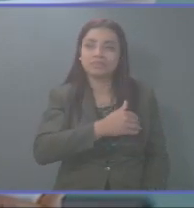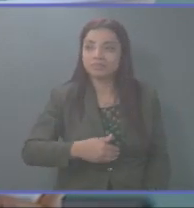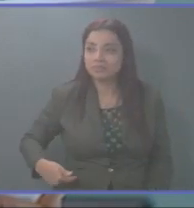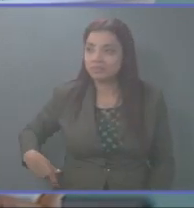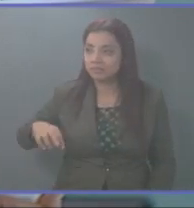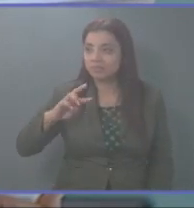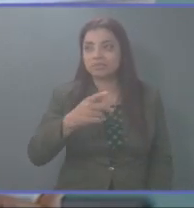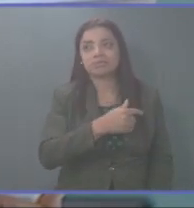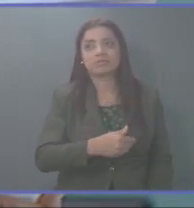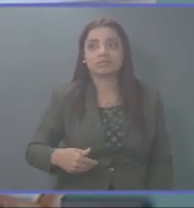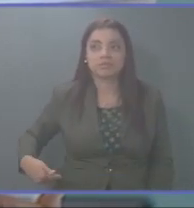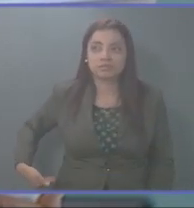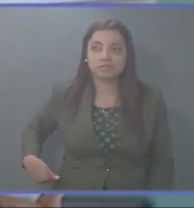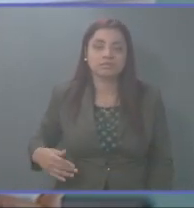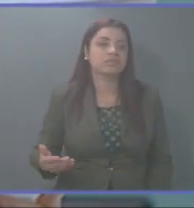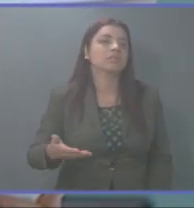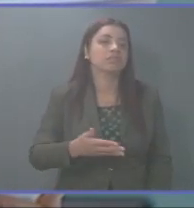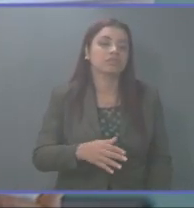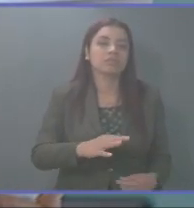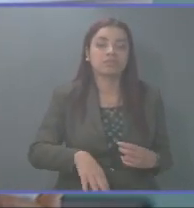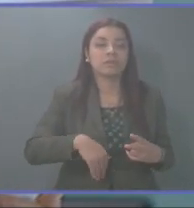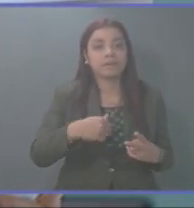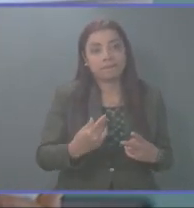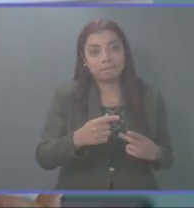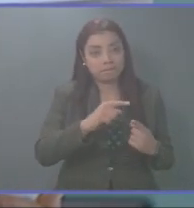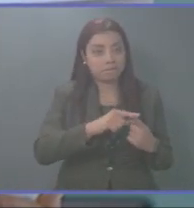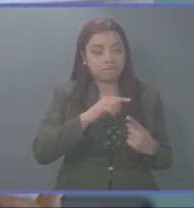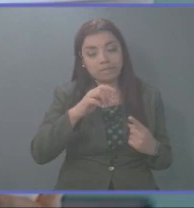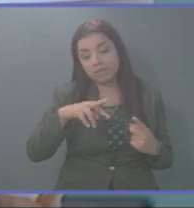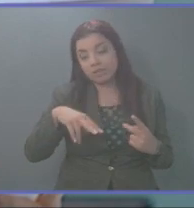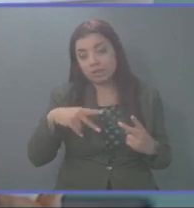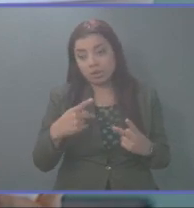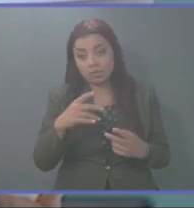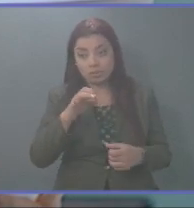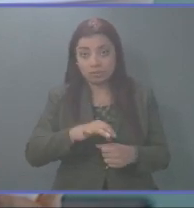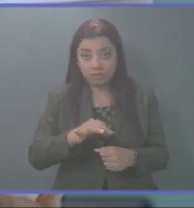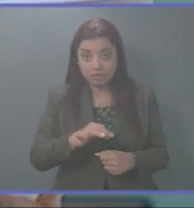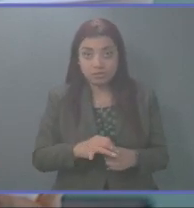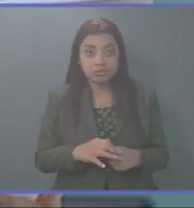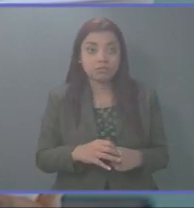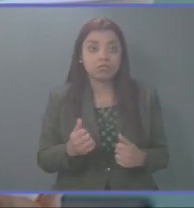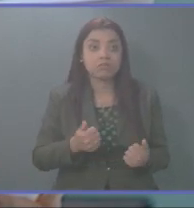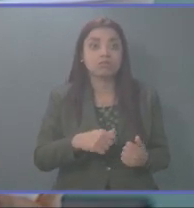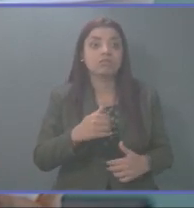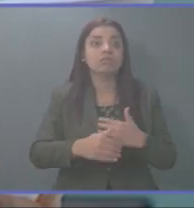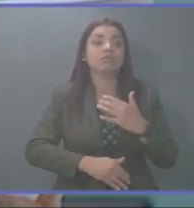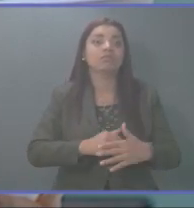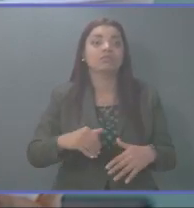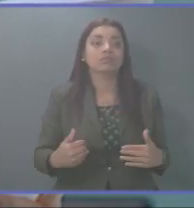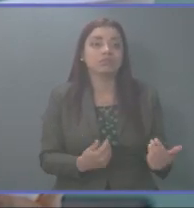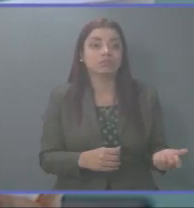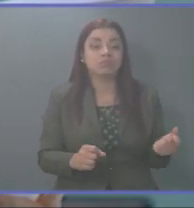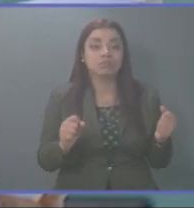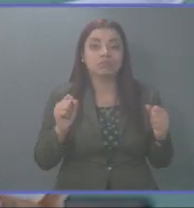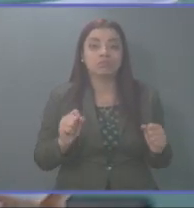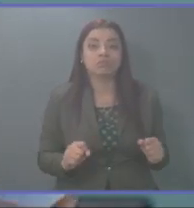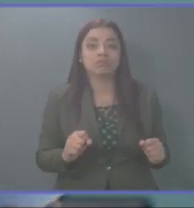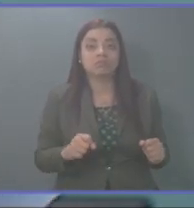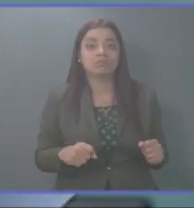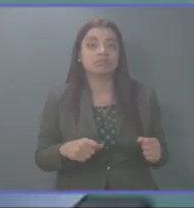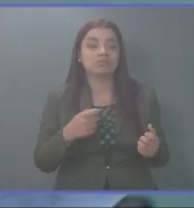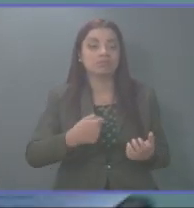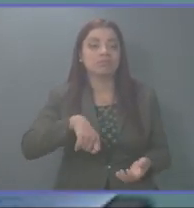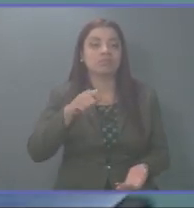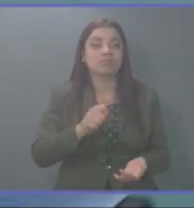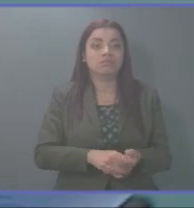de la República. Para primera y segunda vuelta, en caso de ser necesario. Debidamente numeradas, así como firmadas y